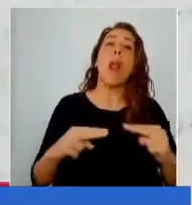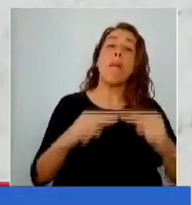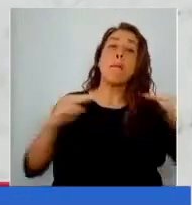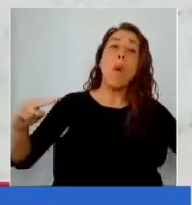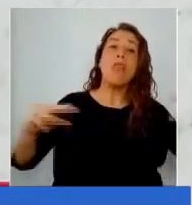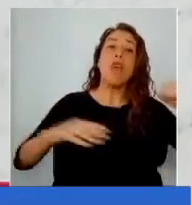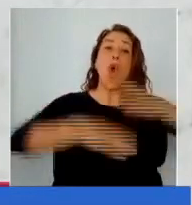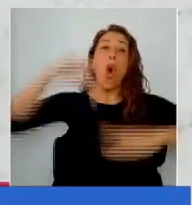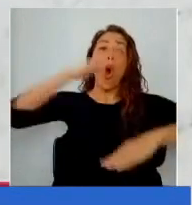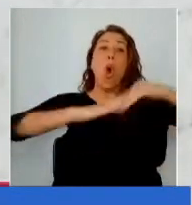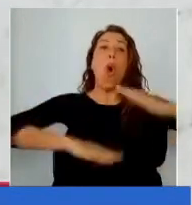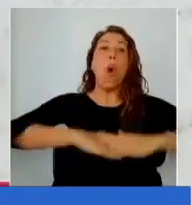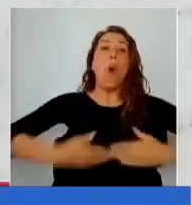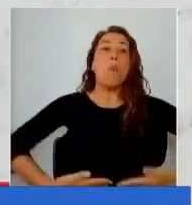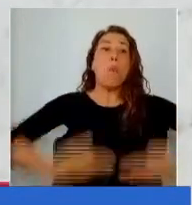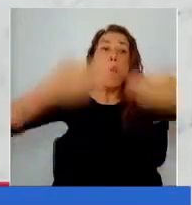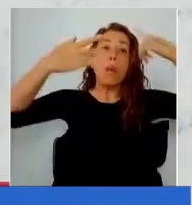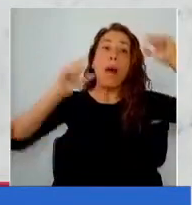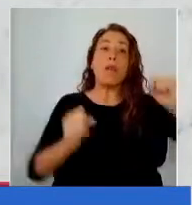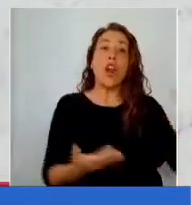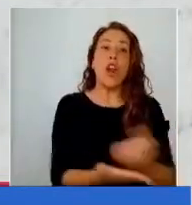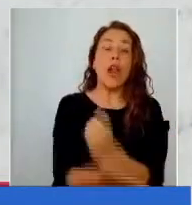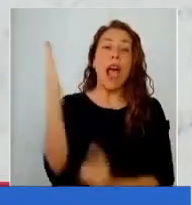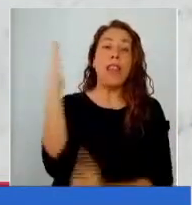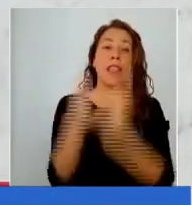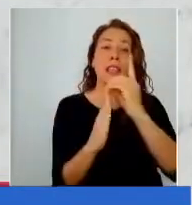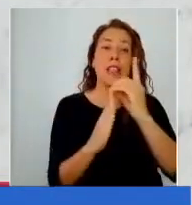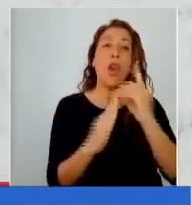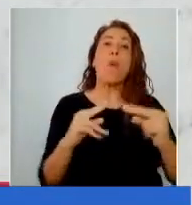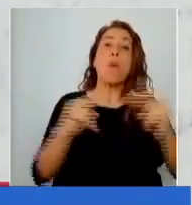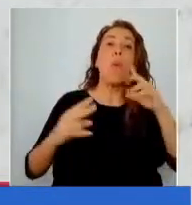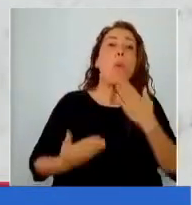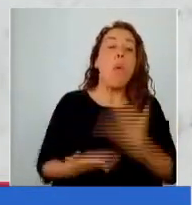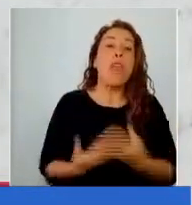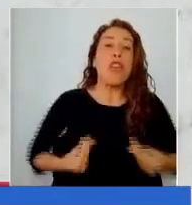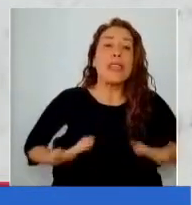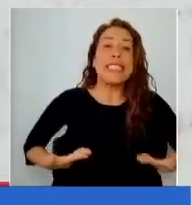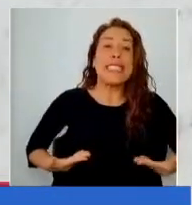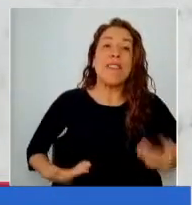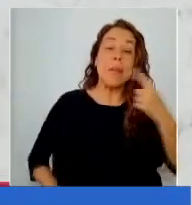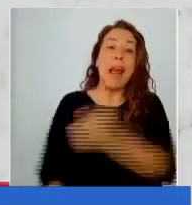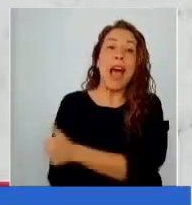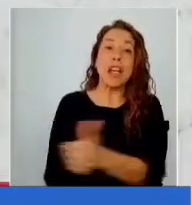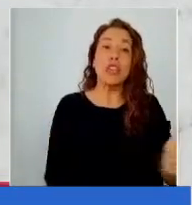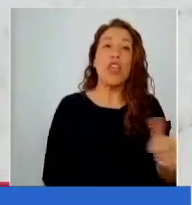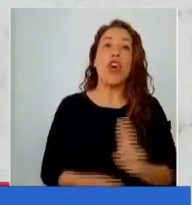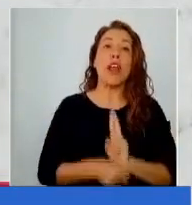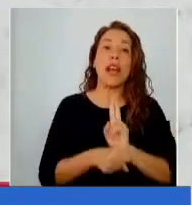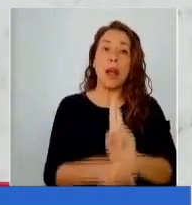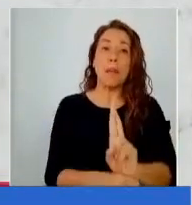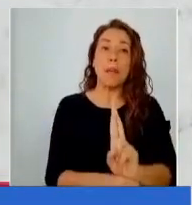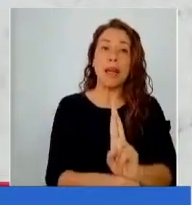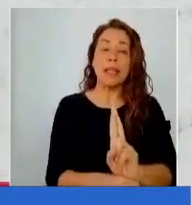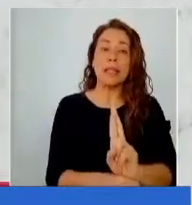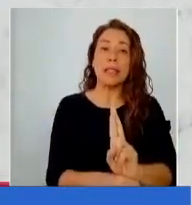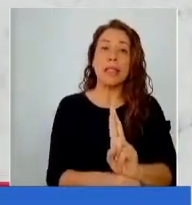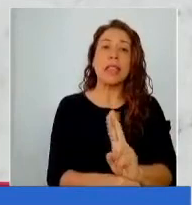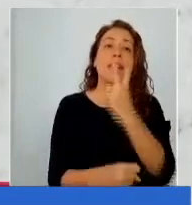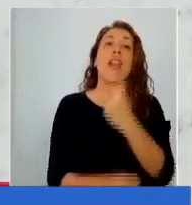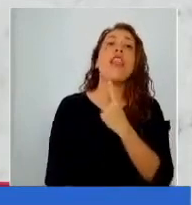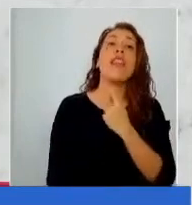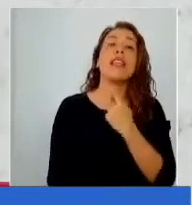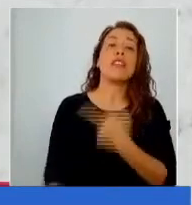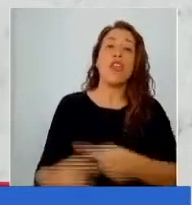humano son puentes cuando sirven al bien común representan e interpretan los anhelos de la sociedad